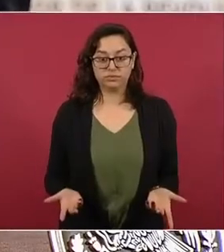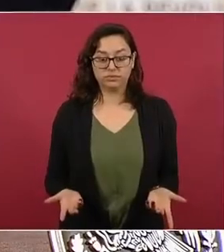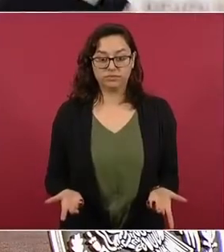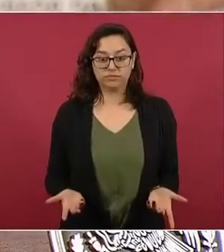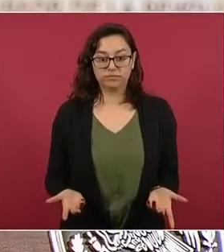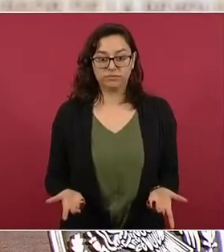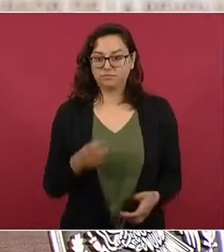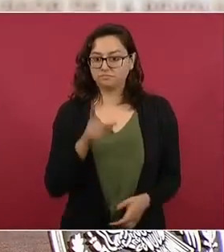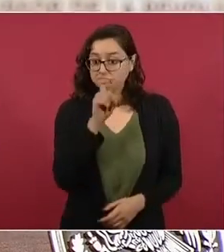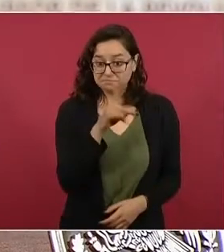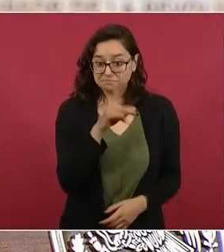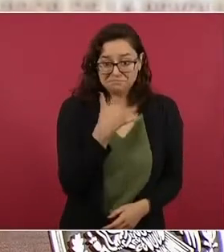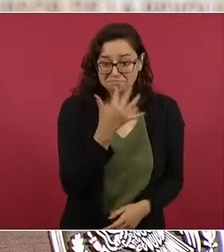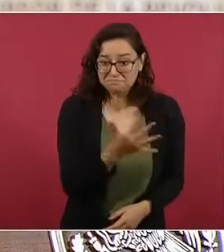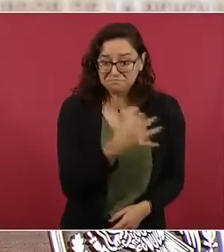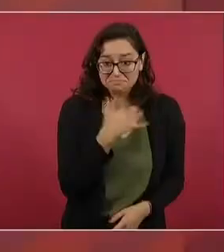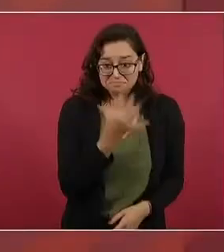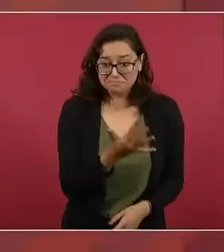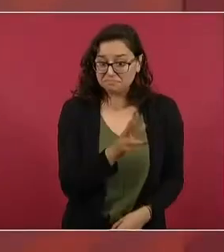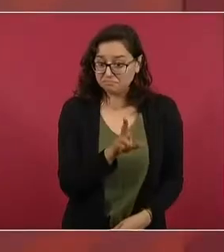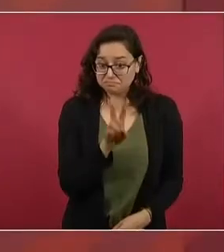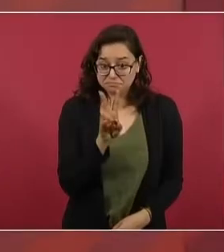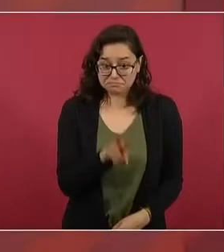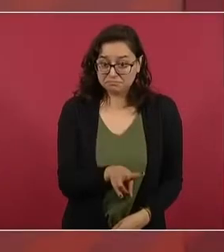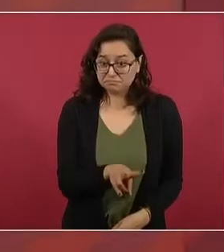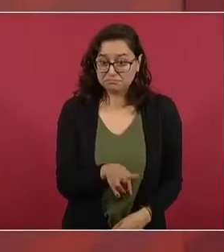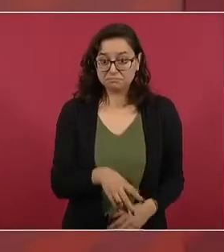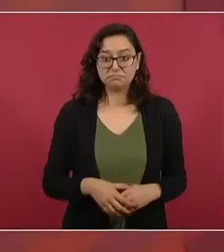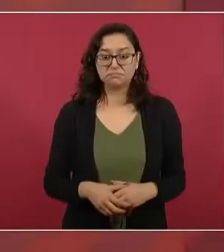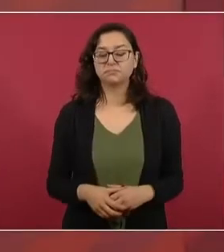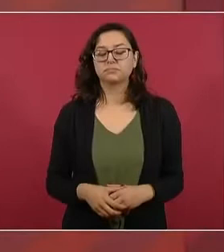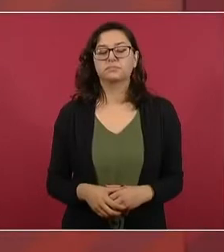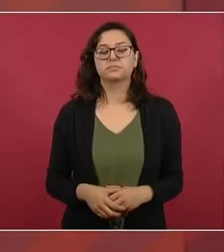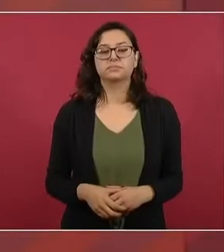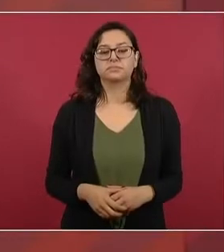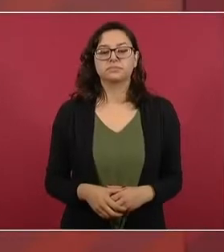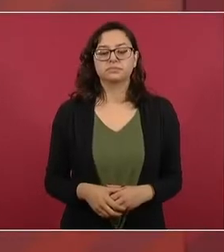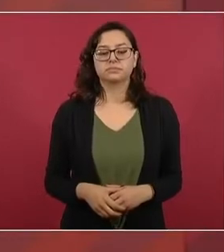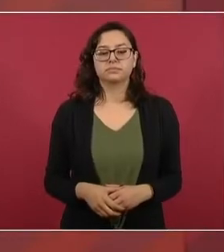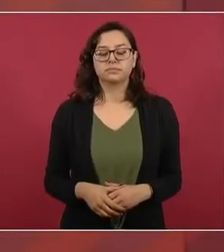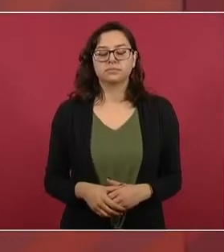Aguas puercas, algunas. Me decía